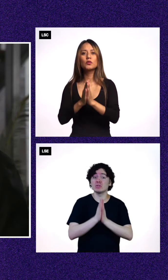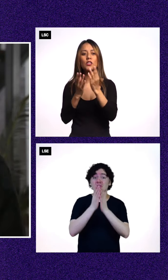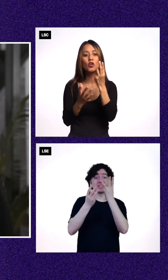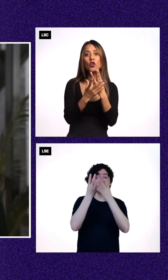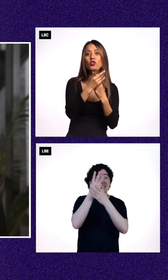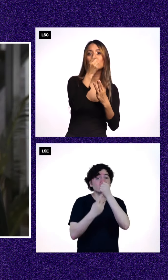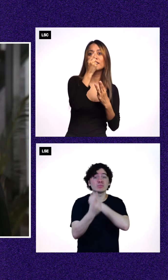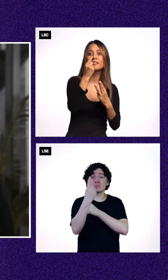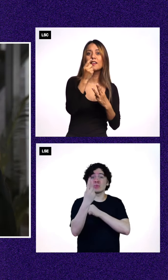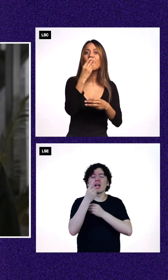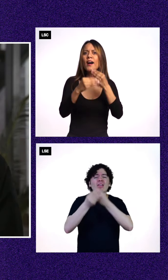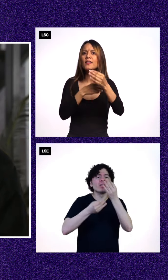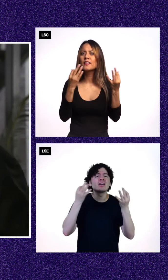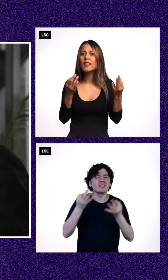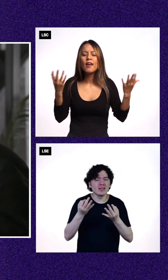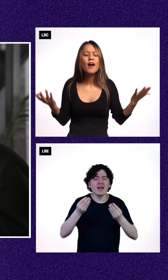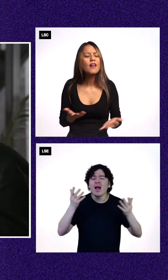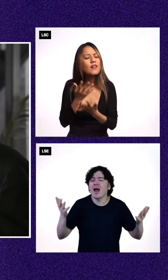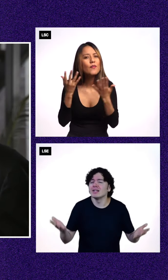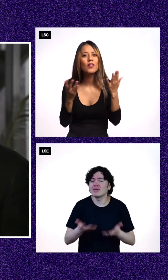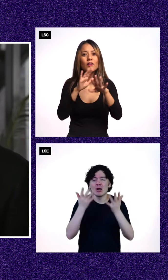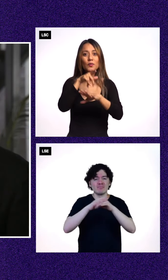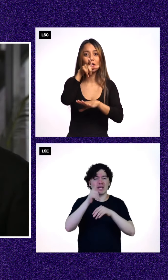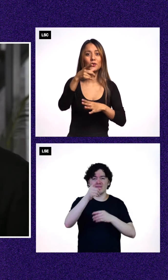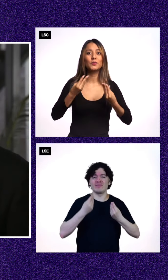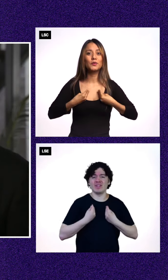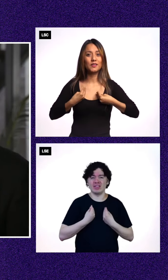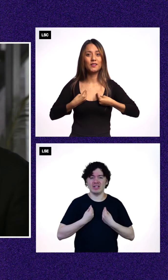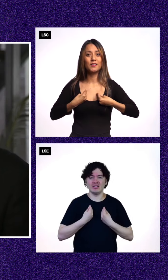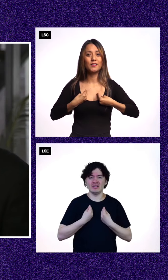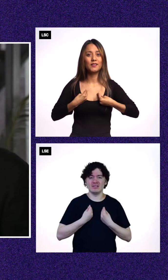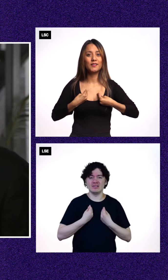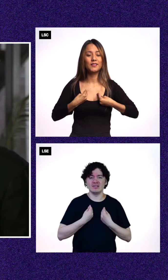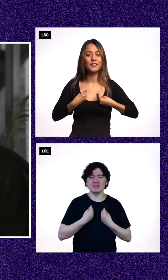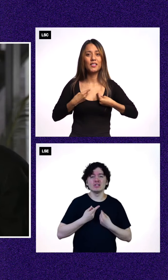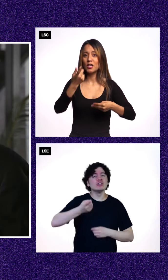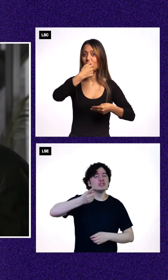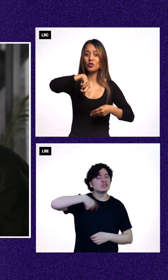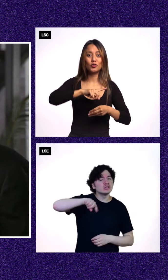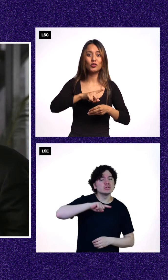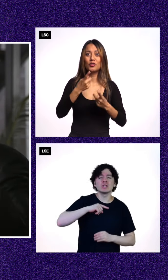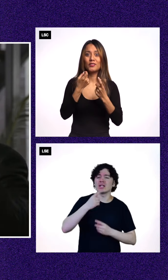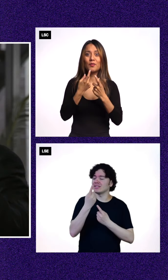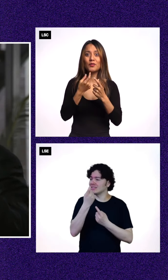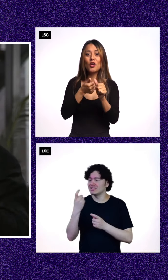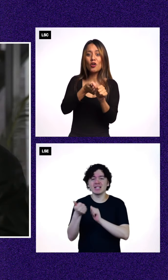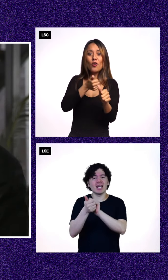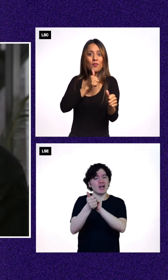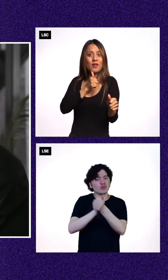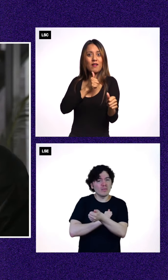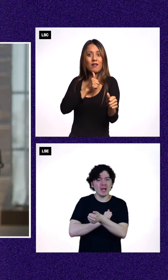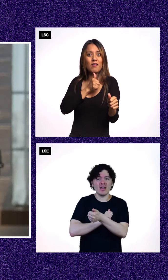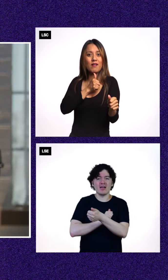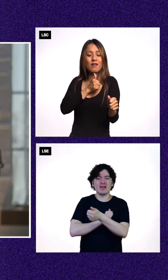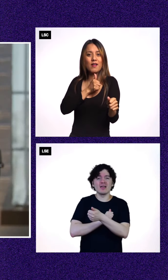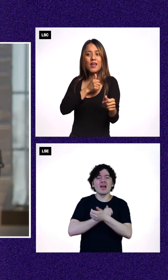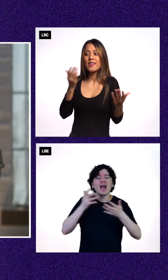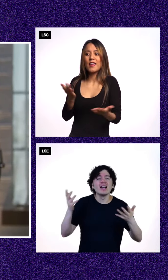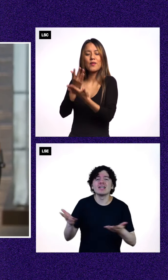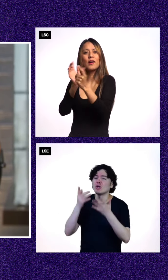consoladores, animadores, somos llamados a imitarlo. Imitar a Dios, a aquel Dios a quien servimos.